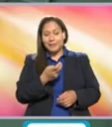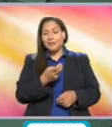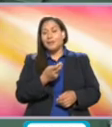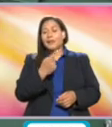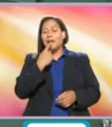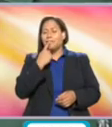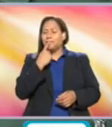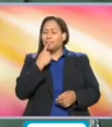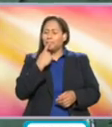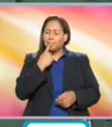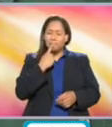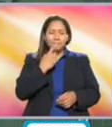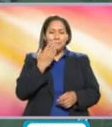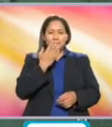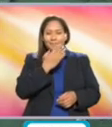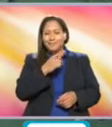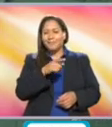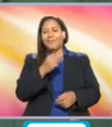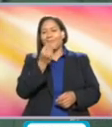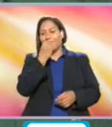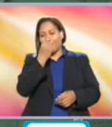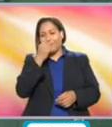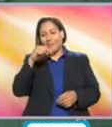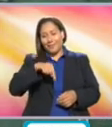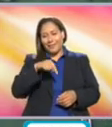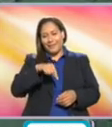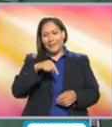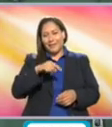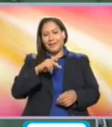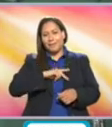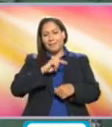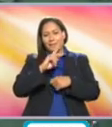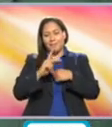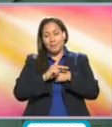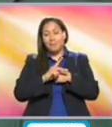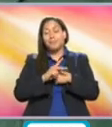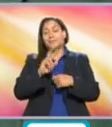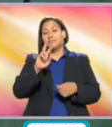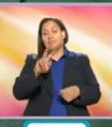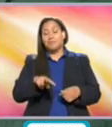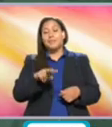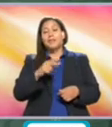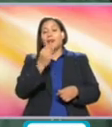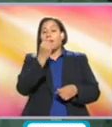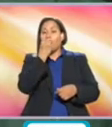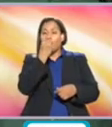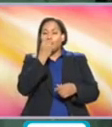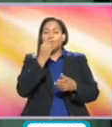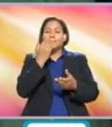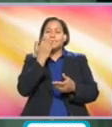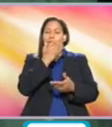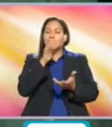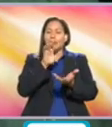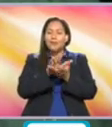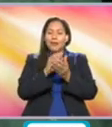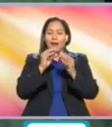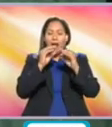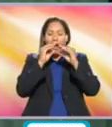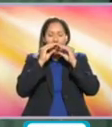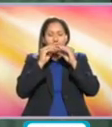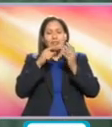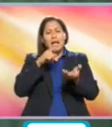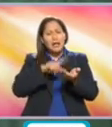tan sabrosos alimentos aquí en nuestro país y de verdad comerse una rica torta yo creo que tiene todas